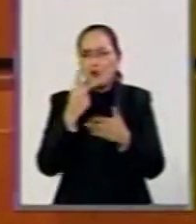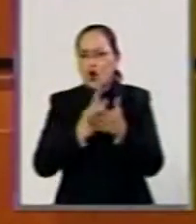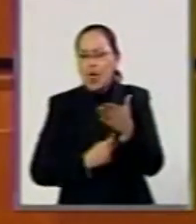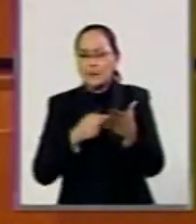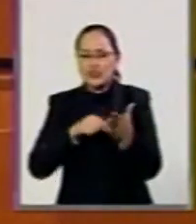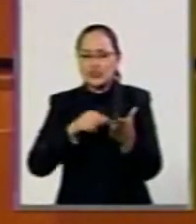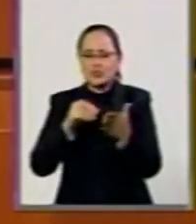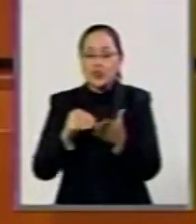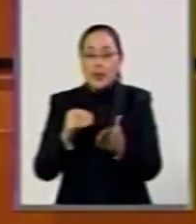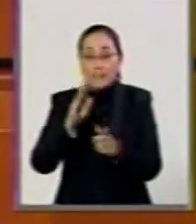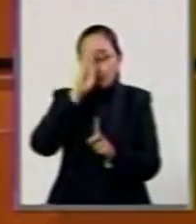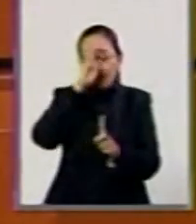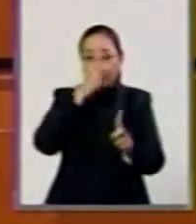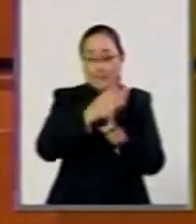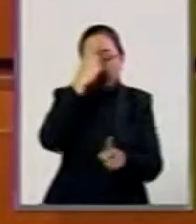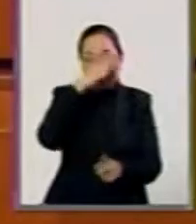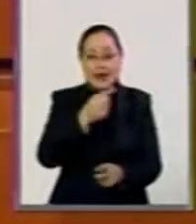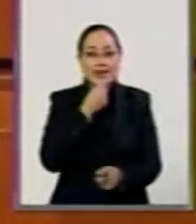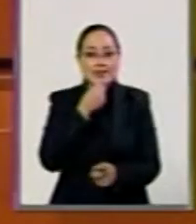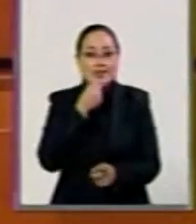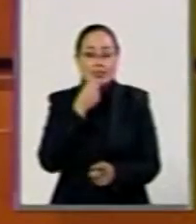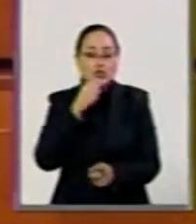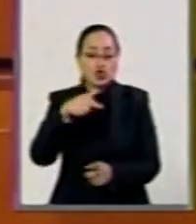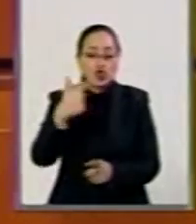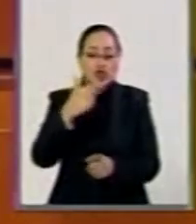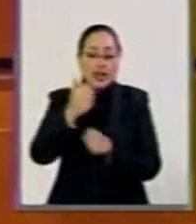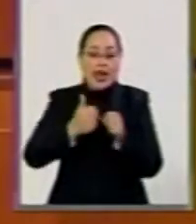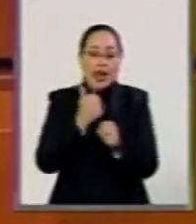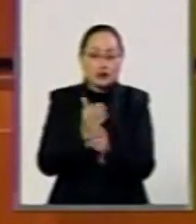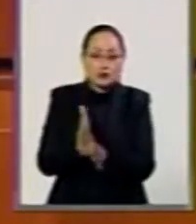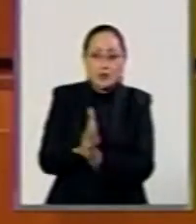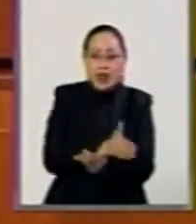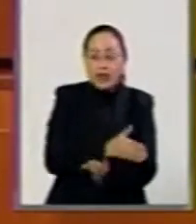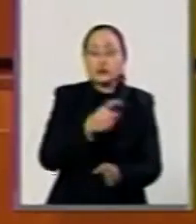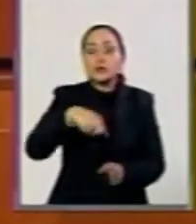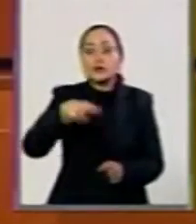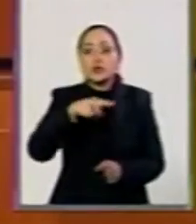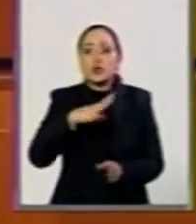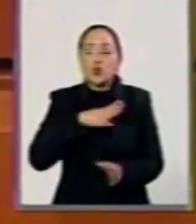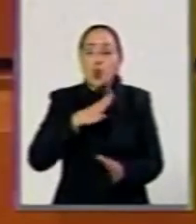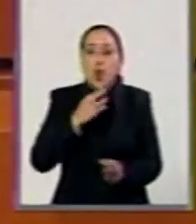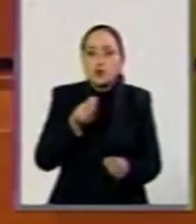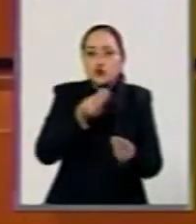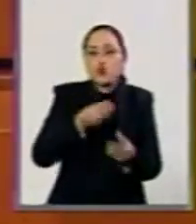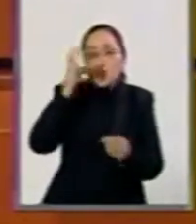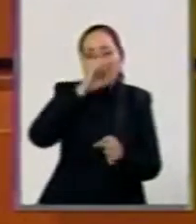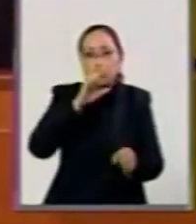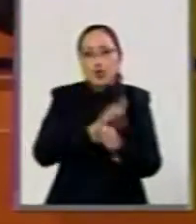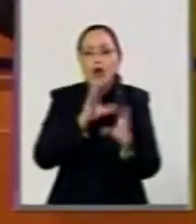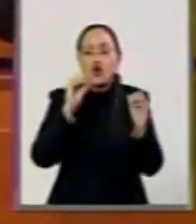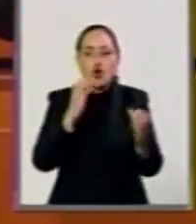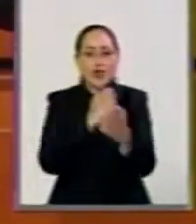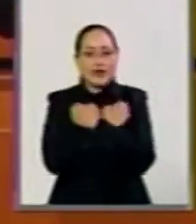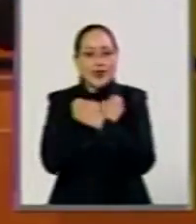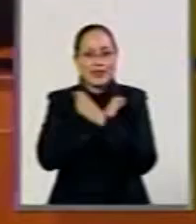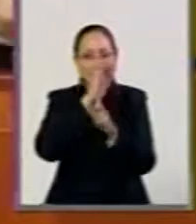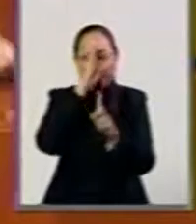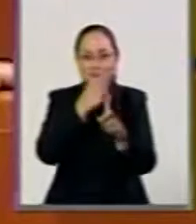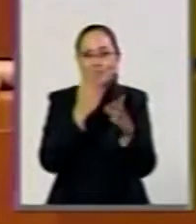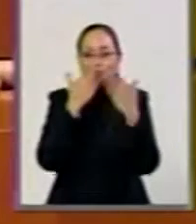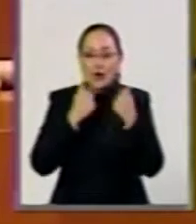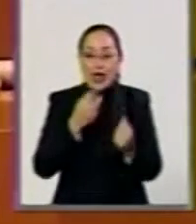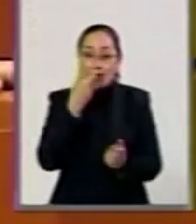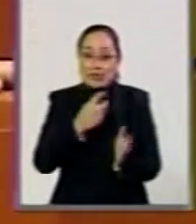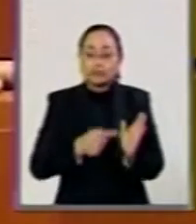está dirigido a ellos, que no tiene ninguna aportación educativa o cultural y que hoy pues simplemente están expuestos